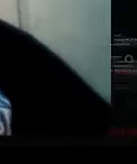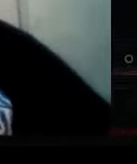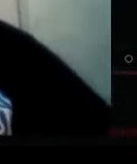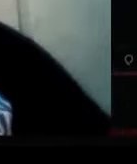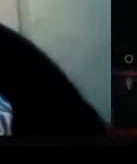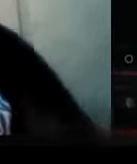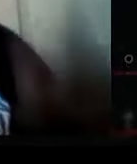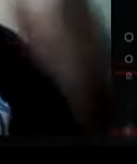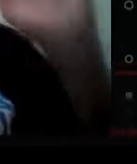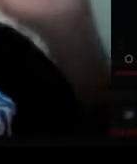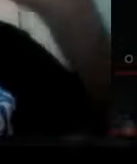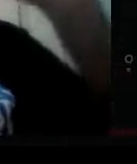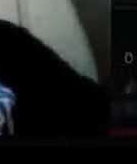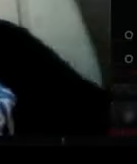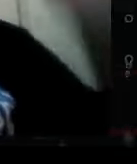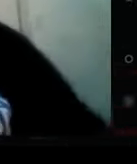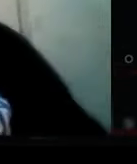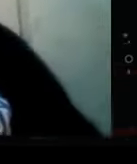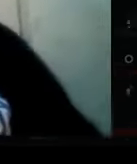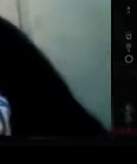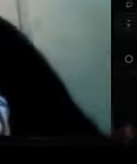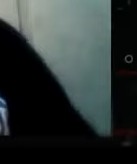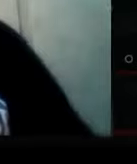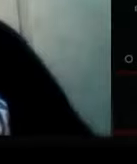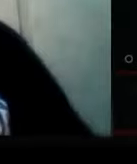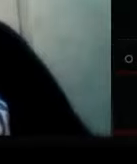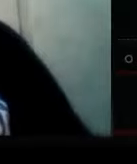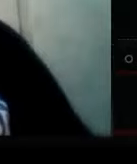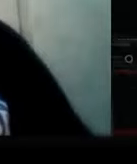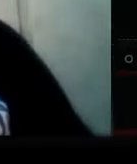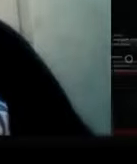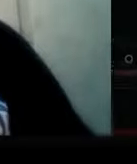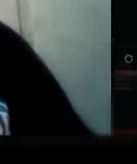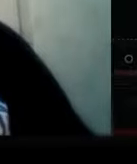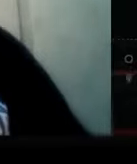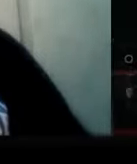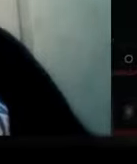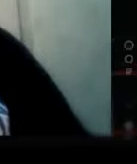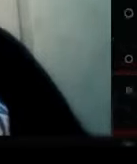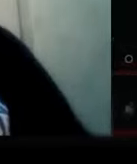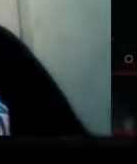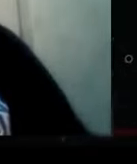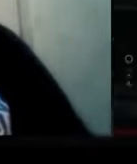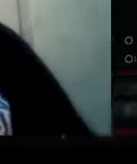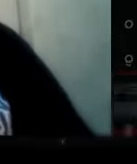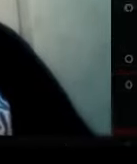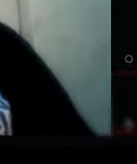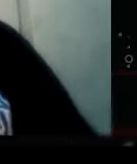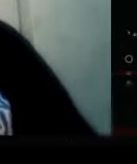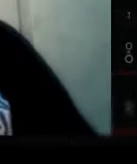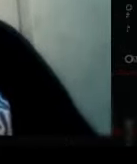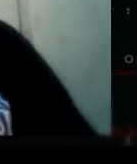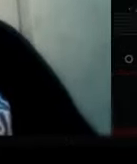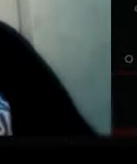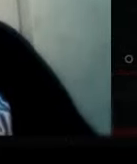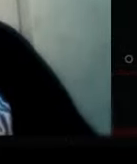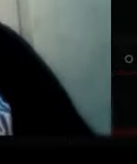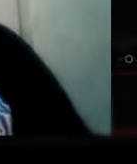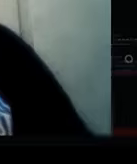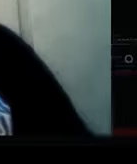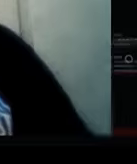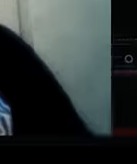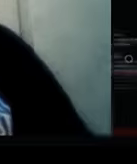de Lagos de Moreno, Jalisco, allá, y les dije, pues dijeron que no podían ayudarme. Les pedí nombre y